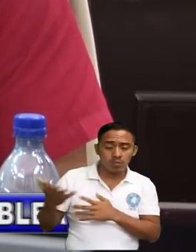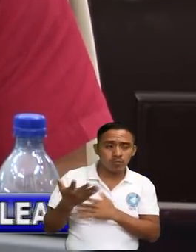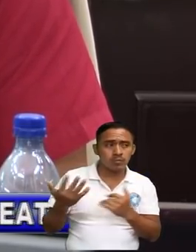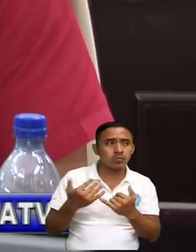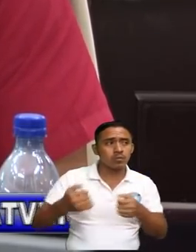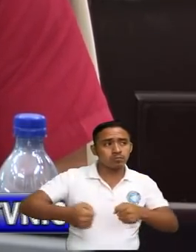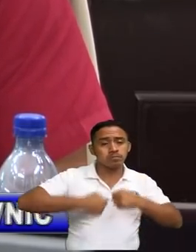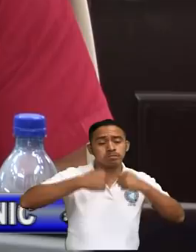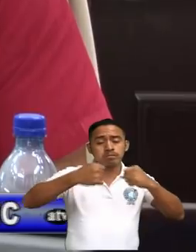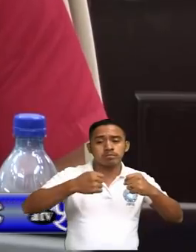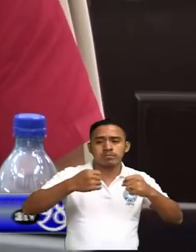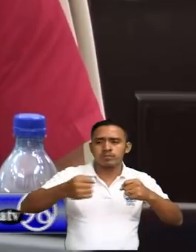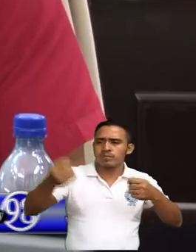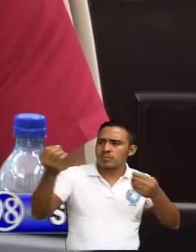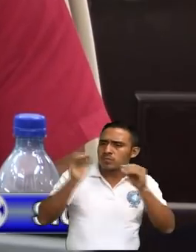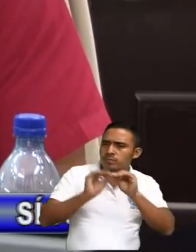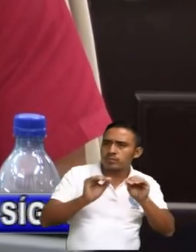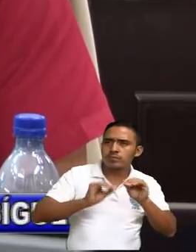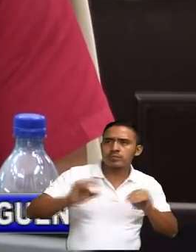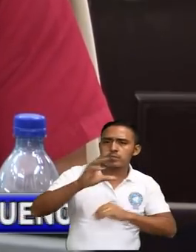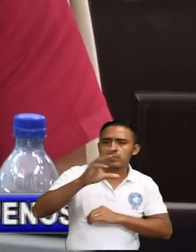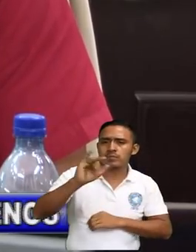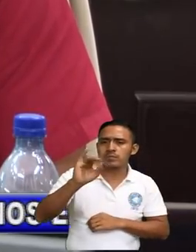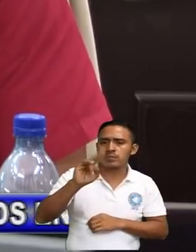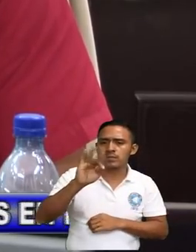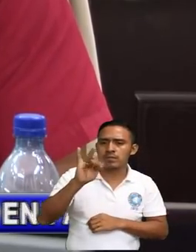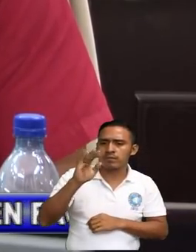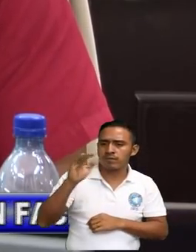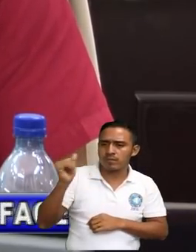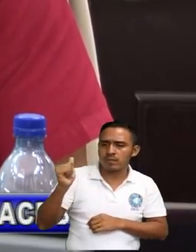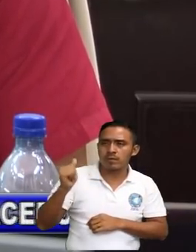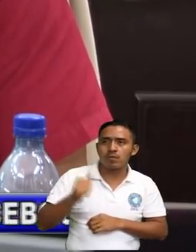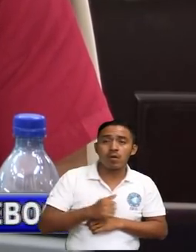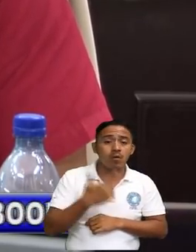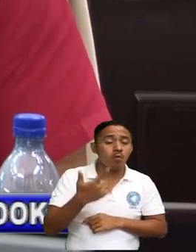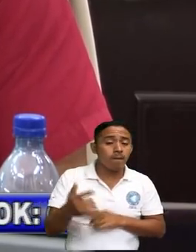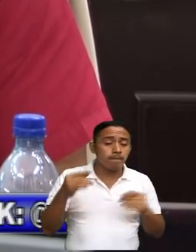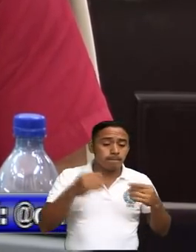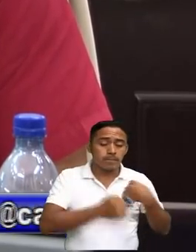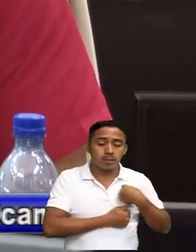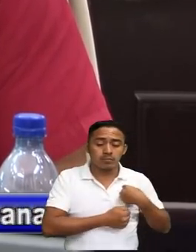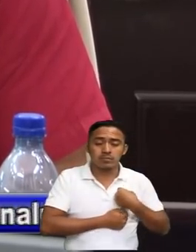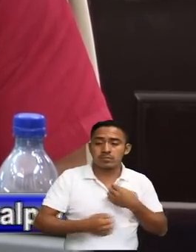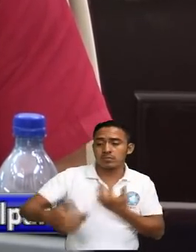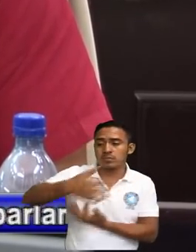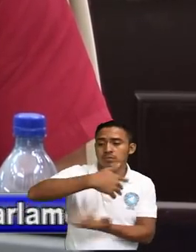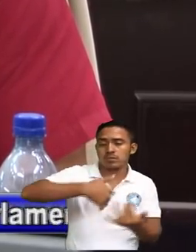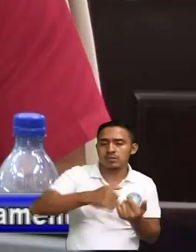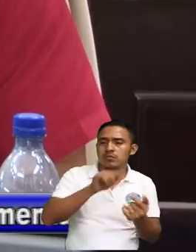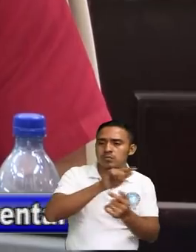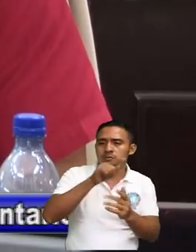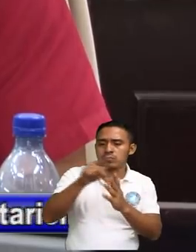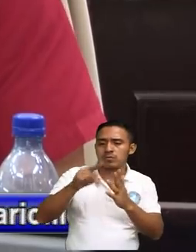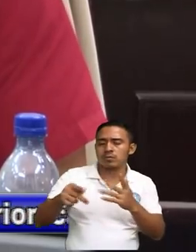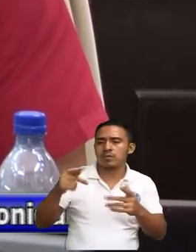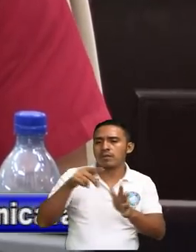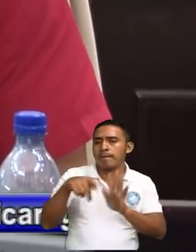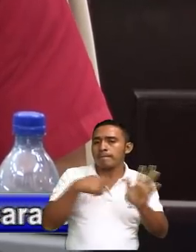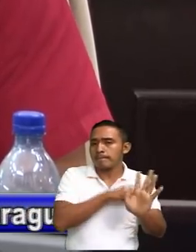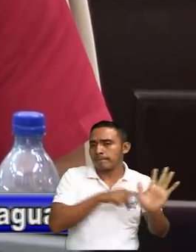a fortalecer científicamente, técnicamente a nuestro ejército con estas relaciones con estos países como